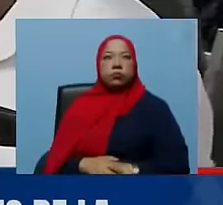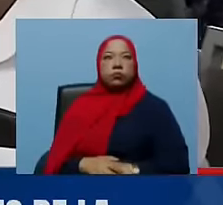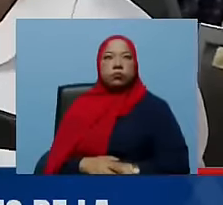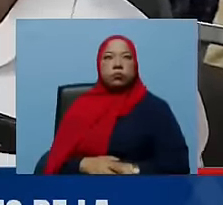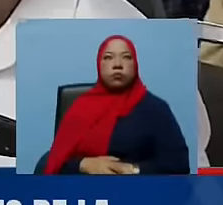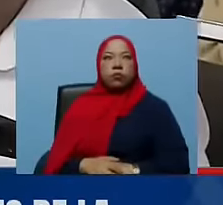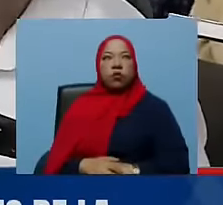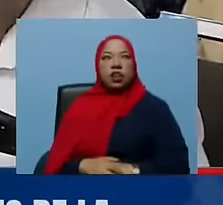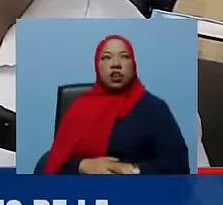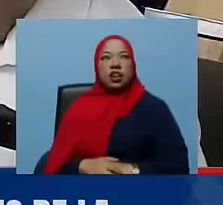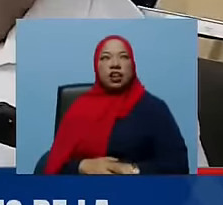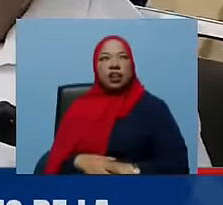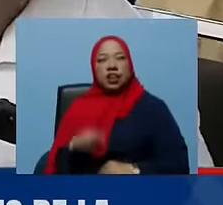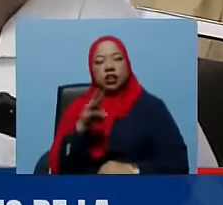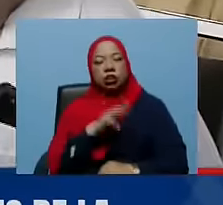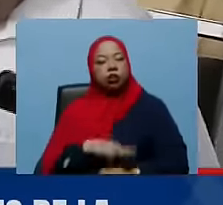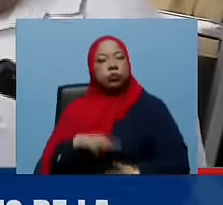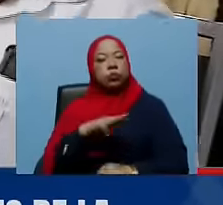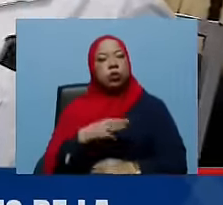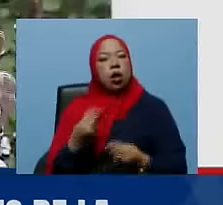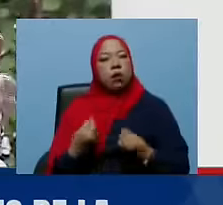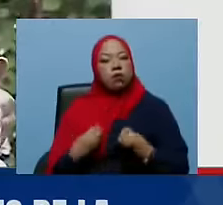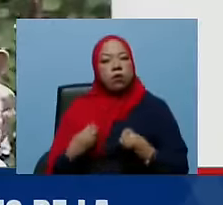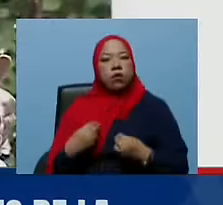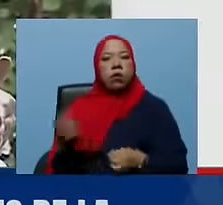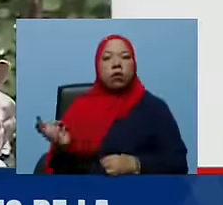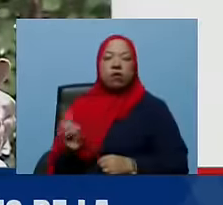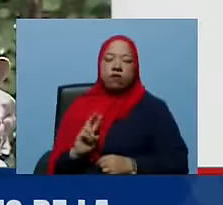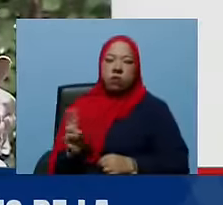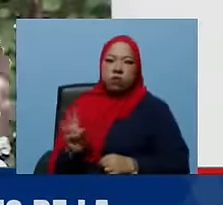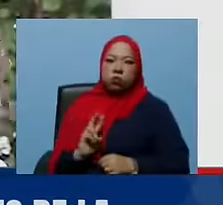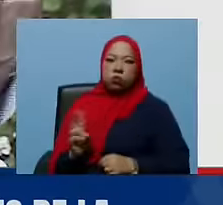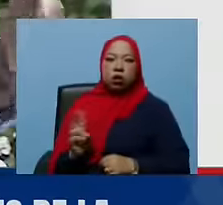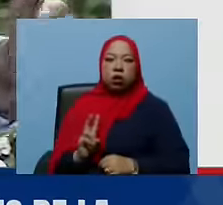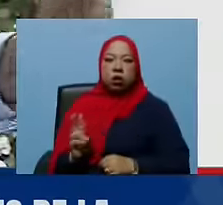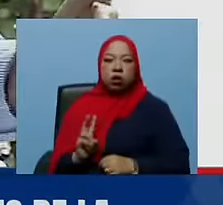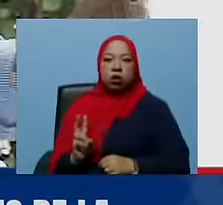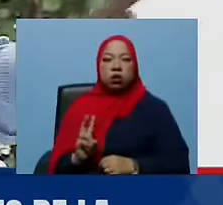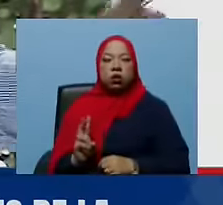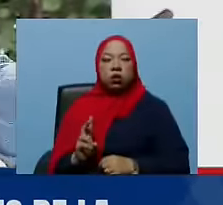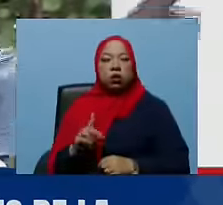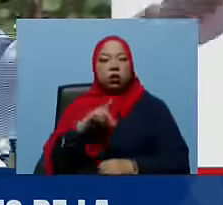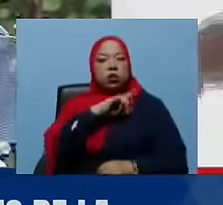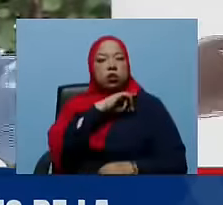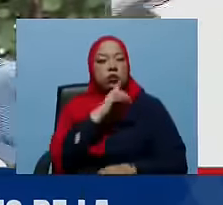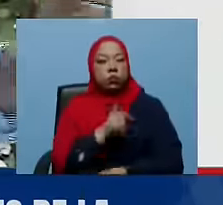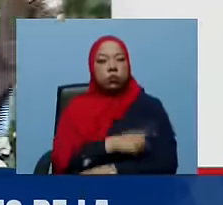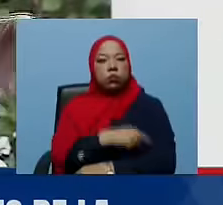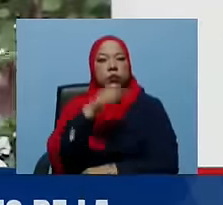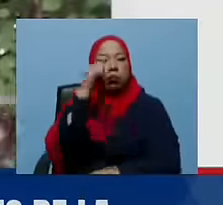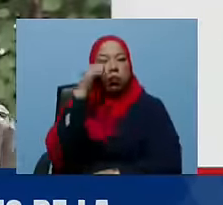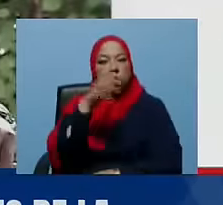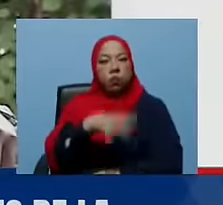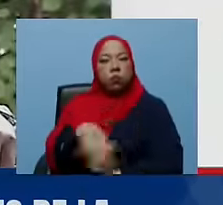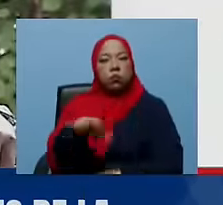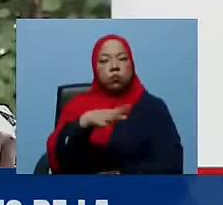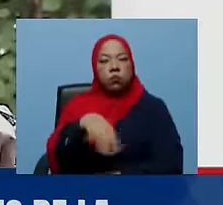Y la gran misión, Viva Venezuela, mi patria querida, los poderes creadores del pueblo,